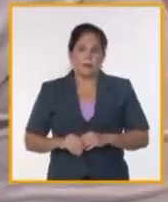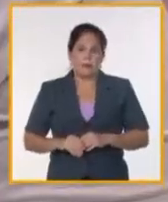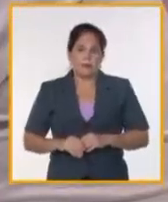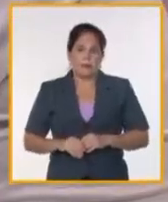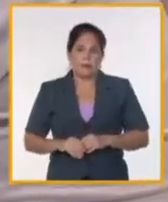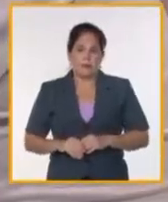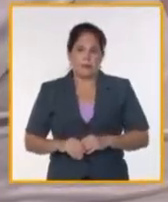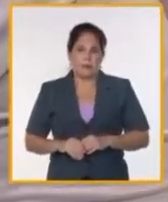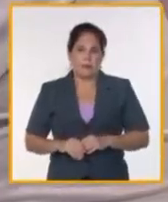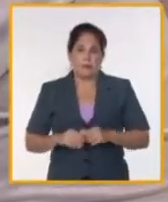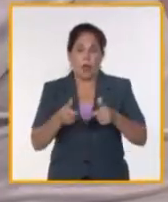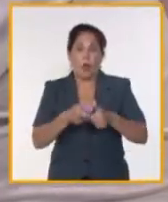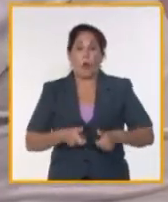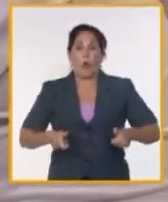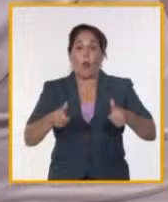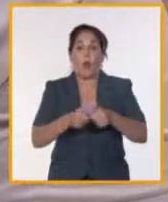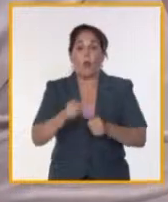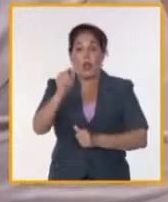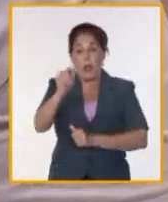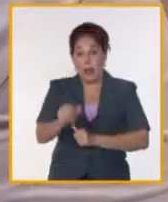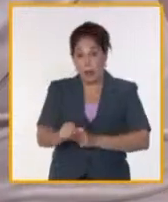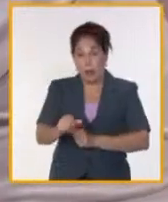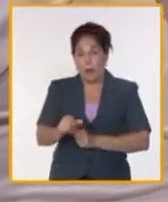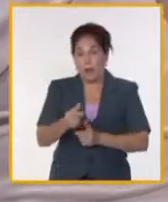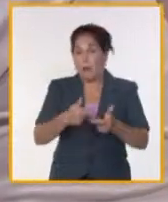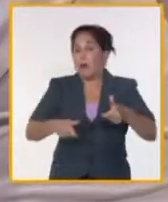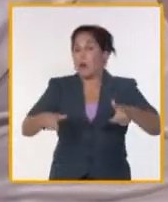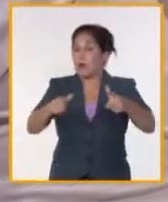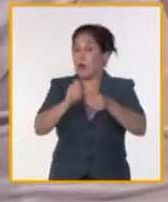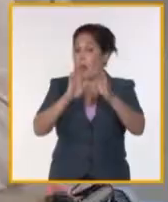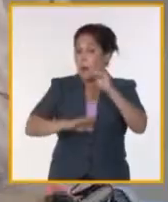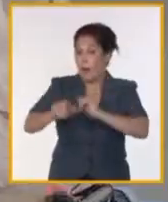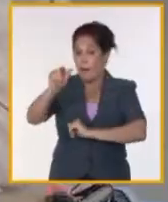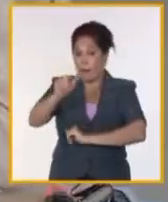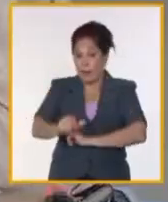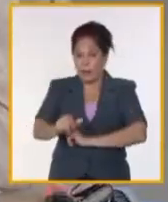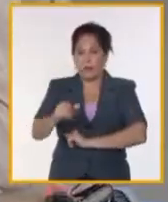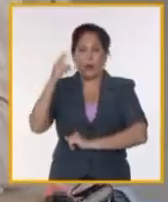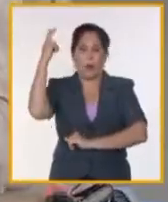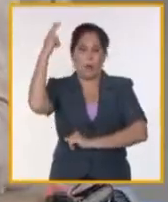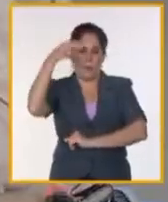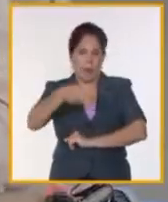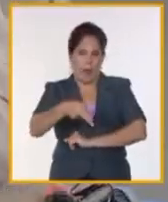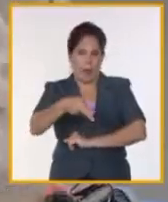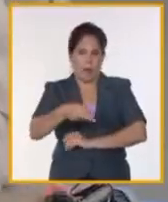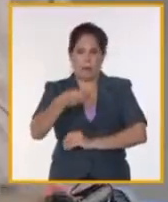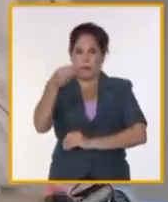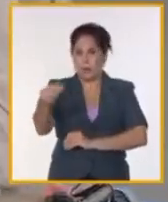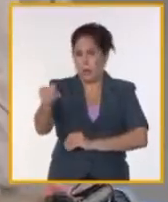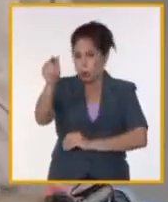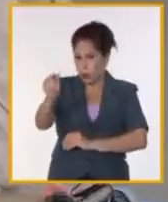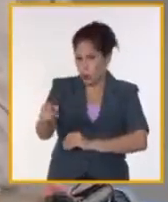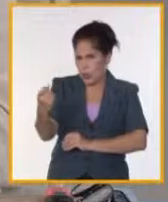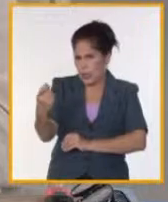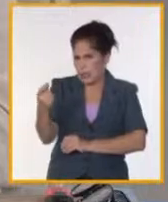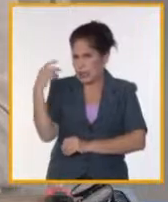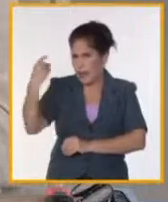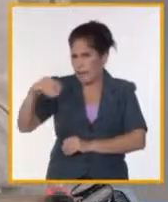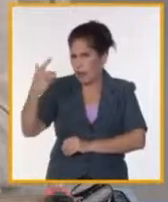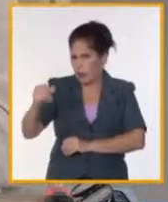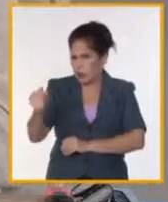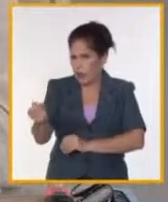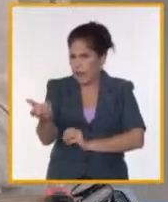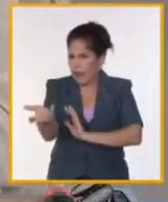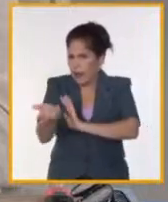país. El Consejo de Ministros es quien da esas concesiones. Y esas concesiones el gobierno las otorga a los interesados en explotarlas en